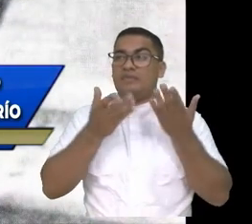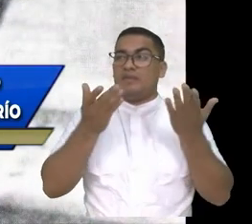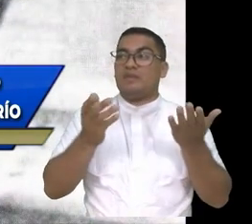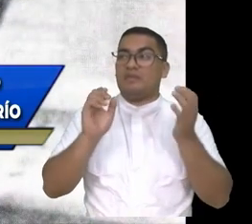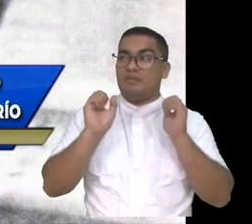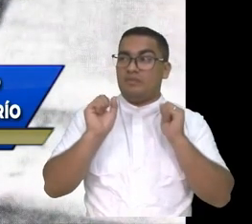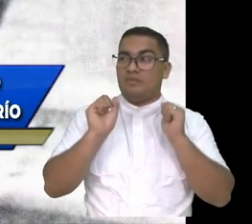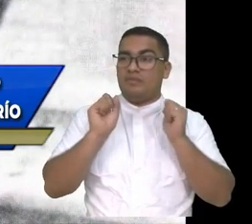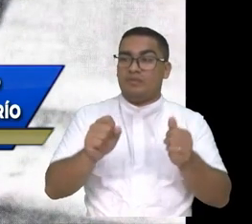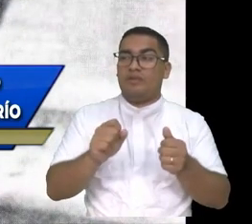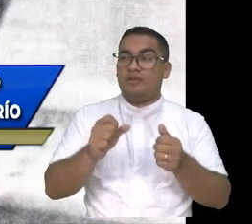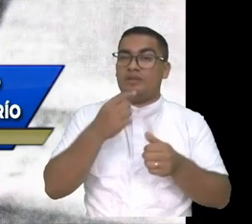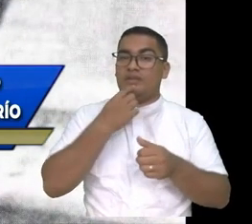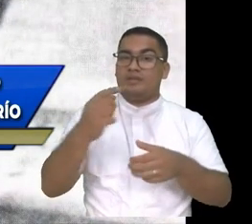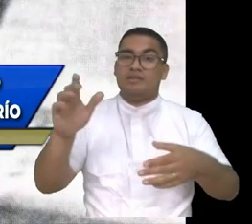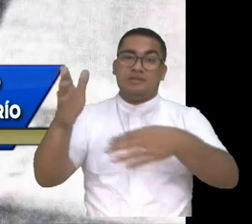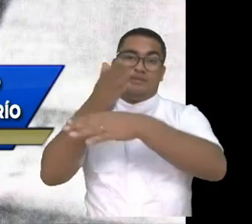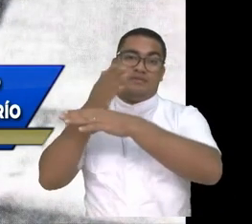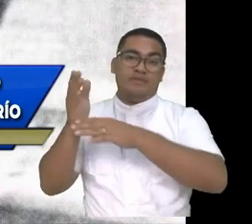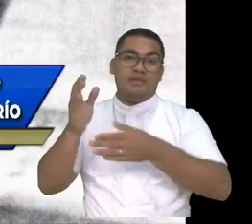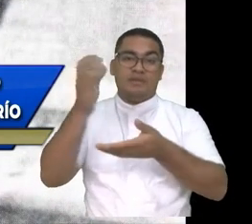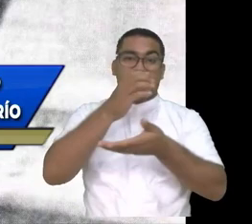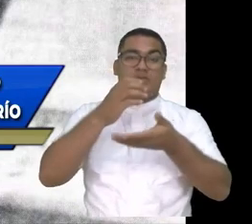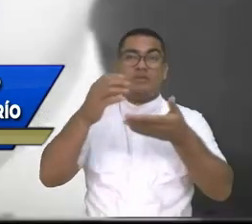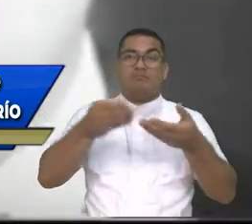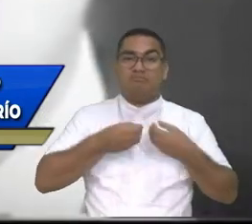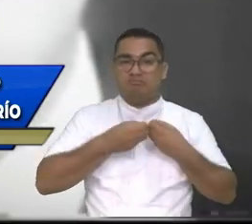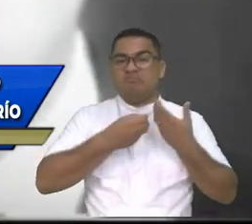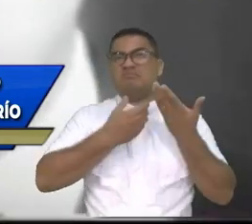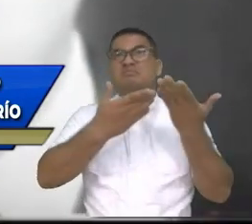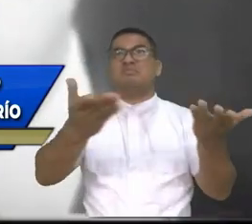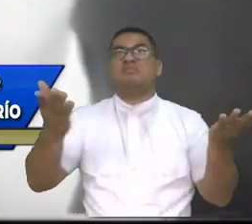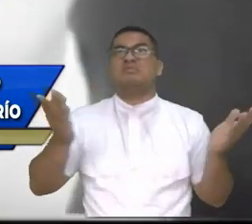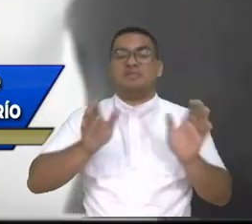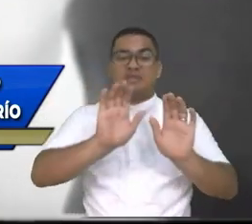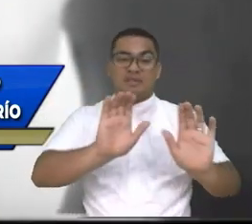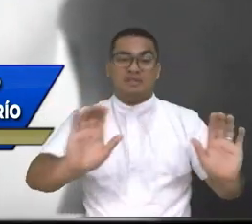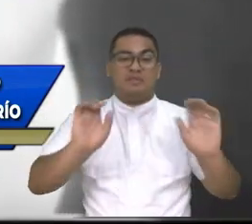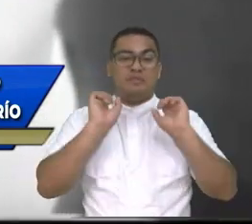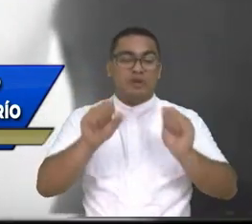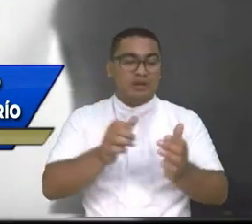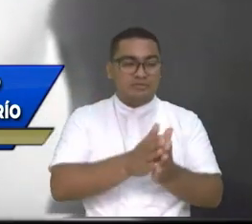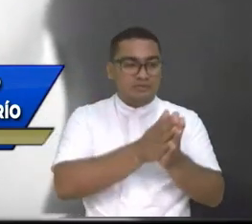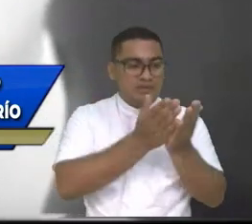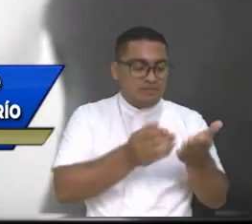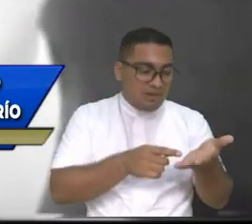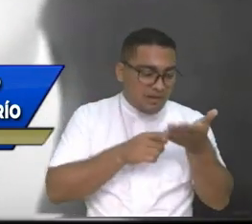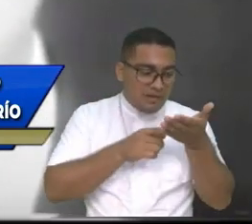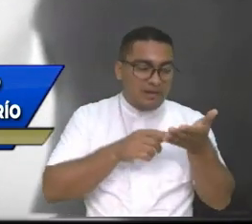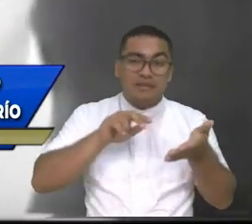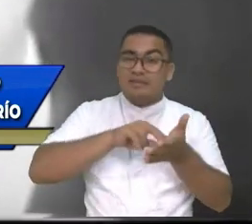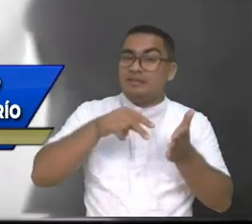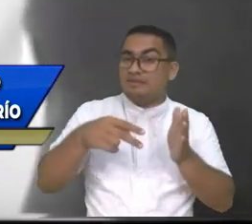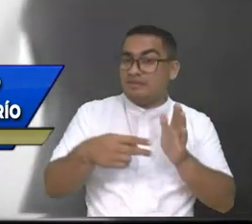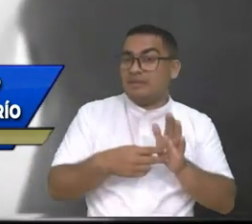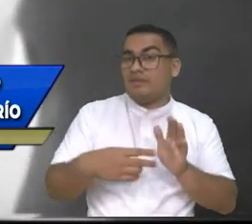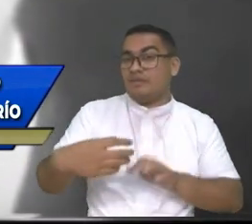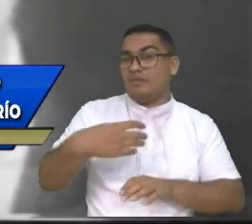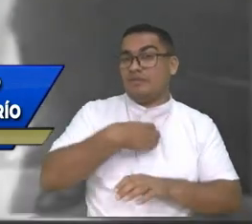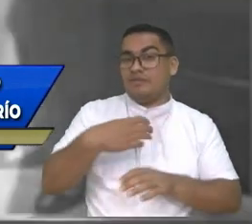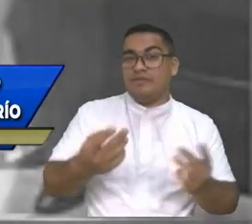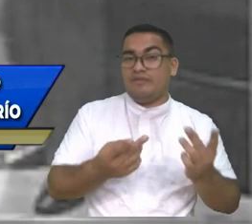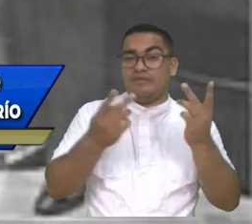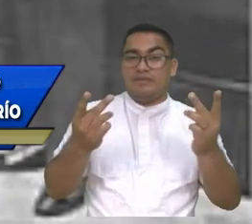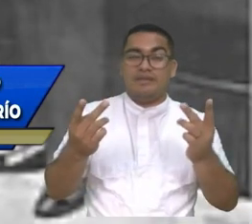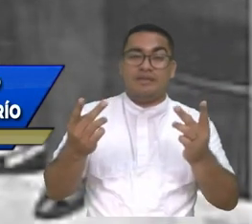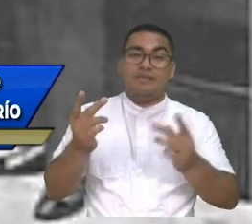entreguen en los colegios y tengan los niños un verdadero concepto de los orígenes, de